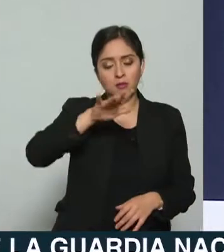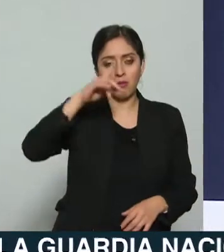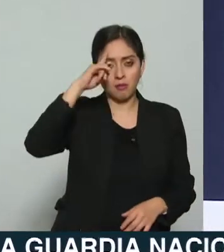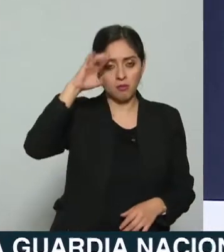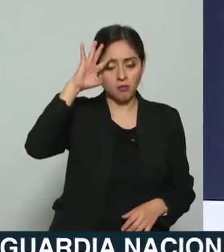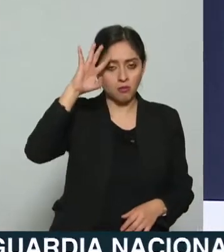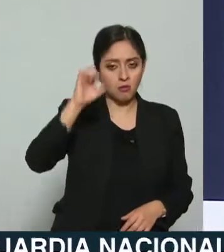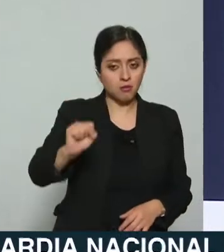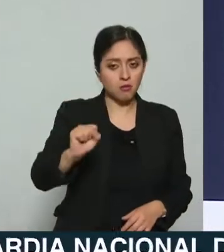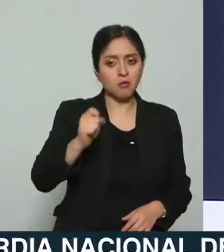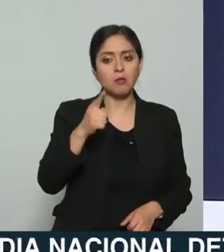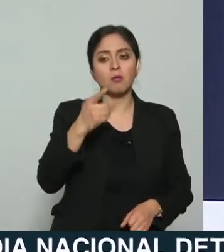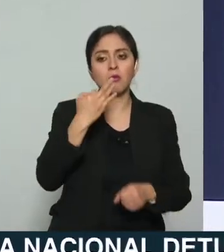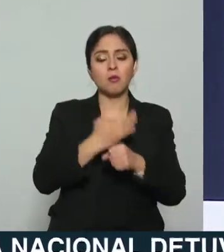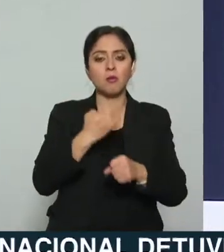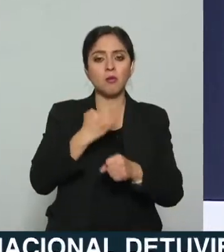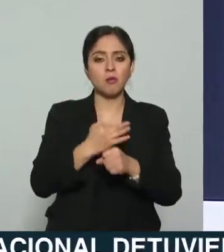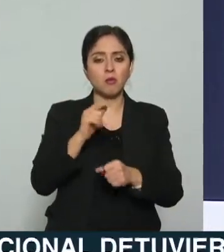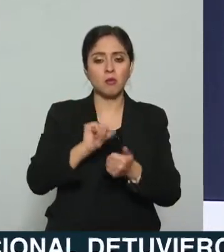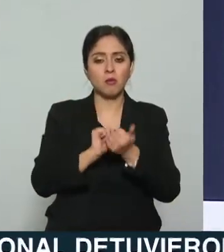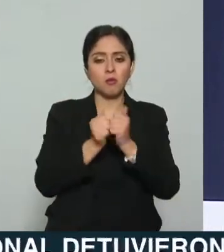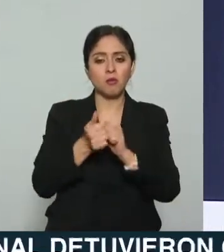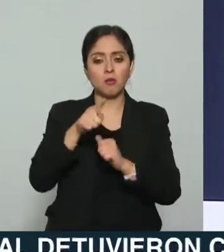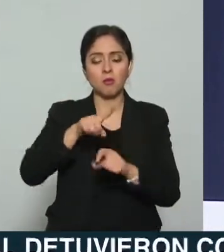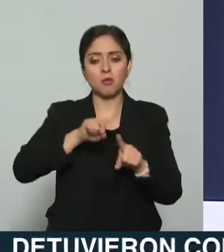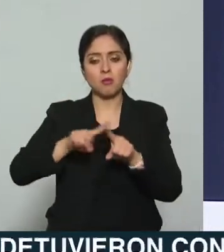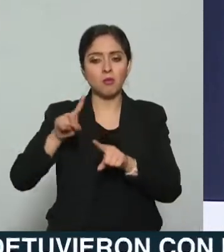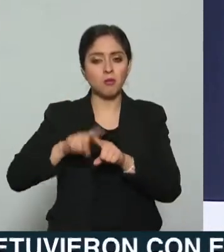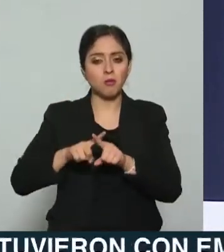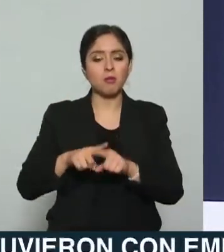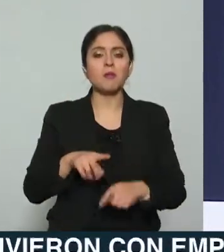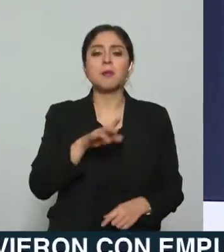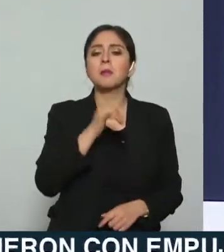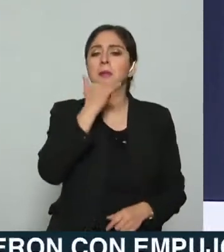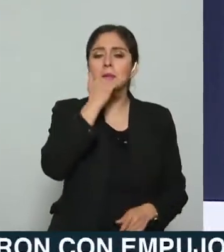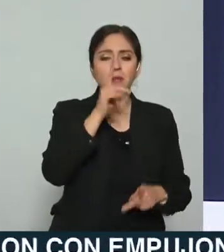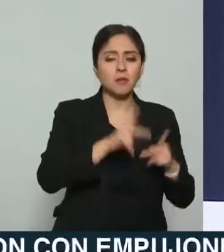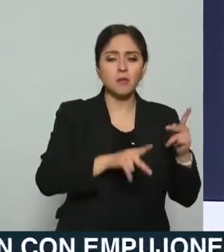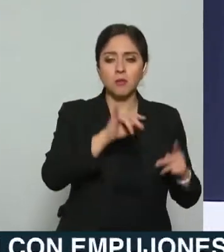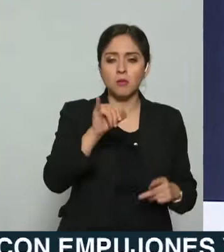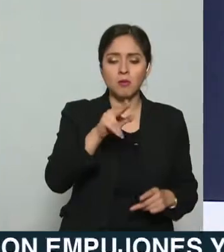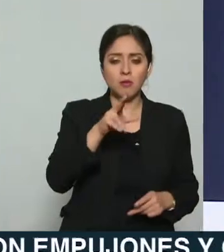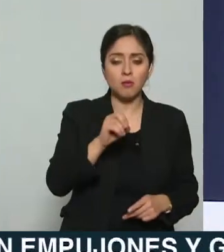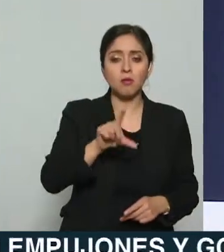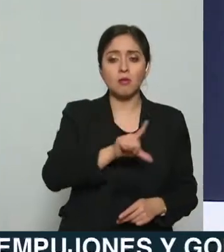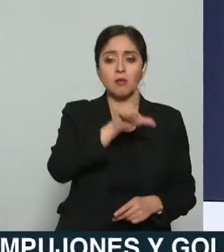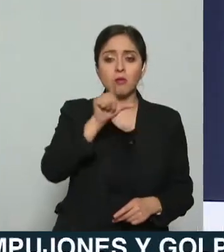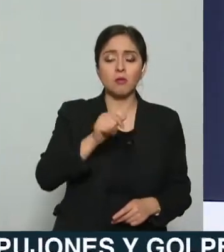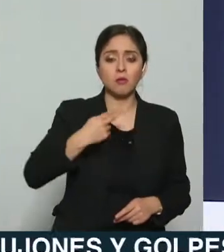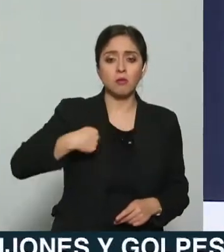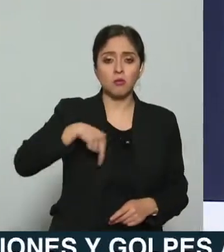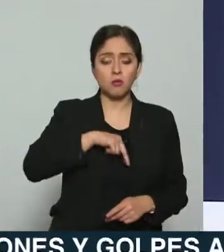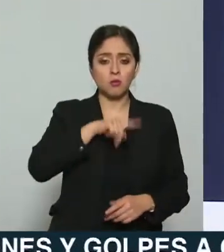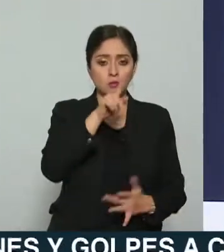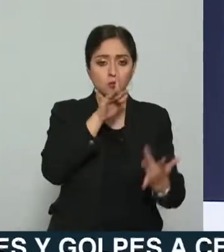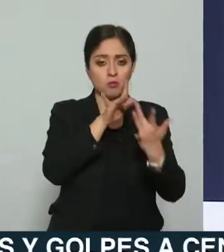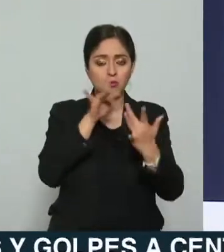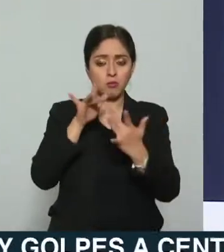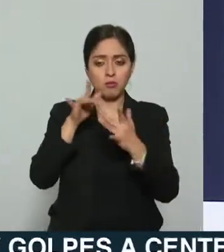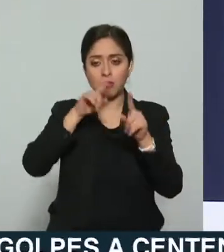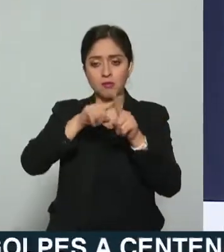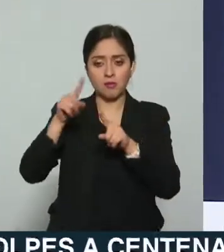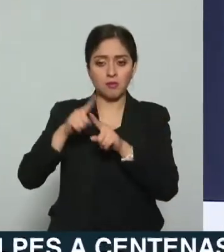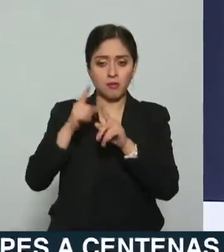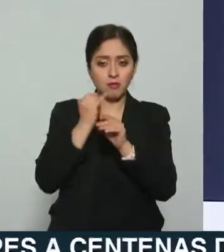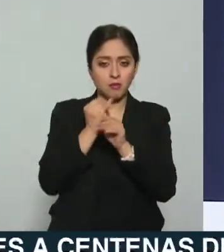Morelos, por lo que cualquier novedad le seguiremos informando. Juan Carlos, si nos lo permites, estaremos enlazándonos contigo en nuestros diversos espacios